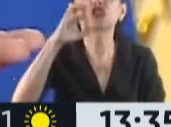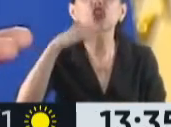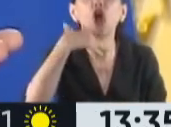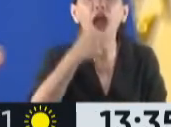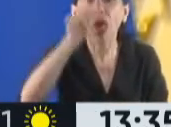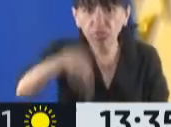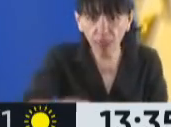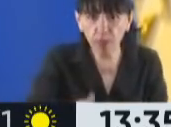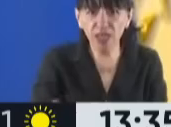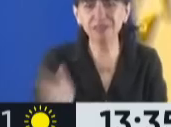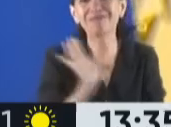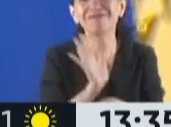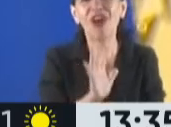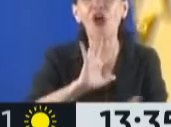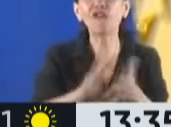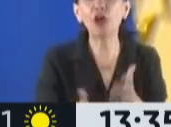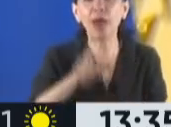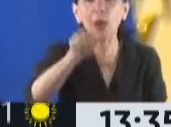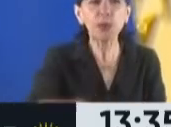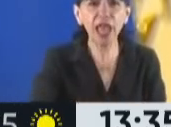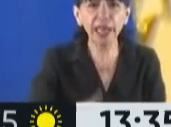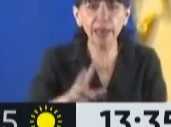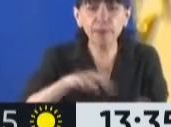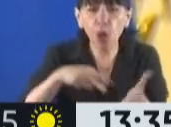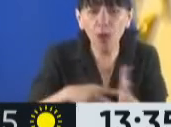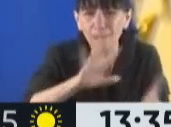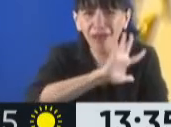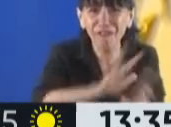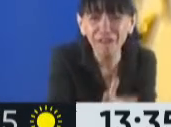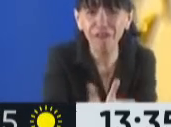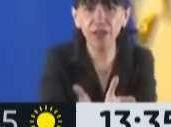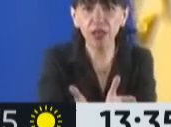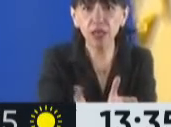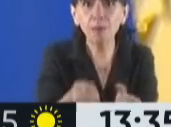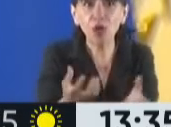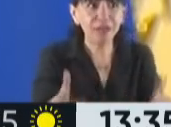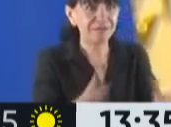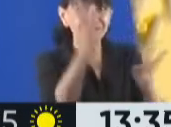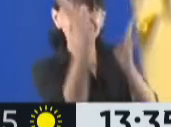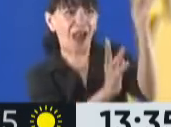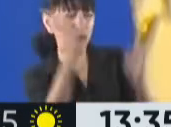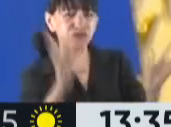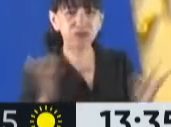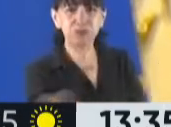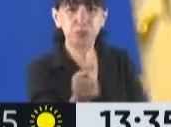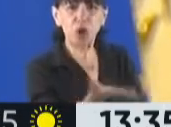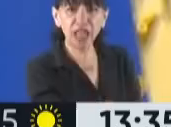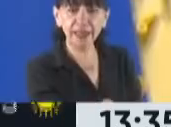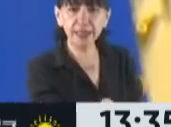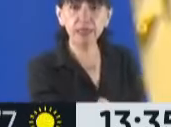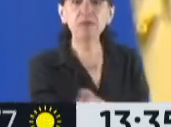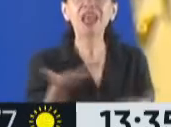se me permite la ironía. Por lo tanto, ese fue un punto crucial por el cual no se